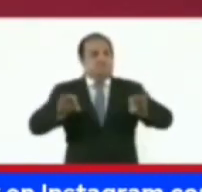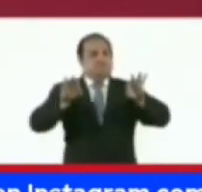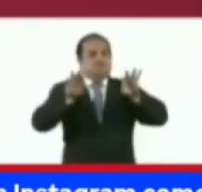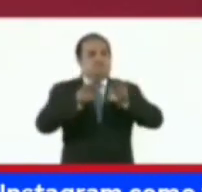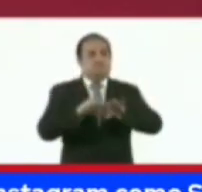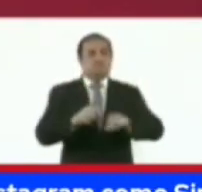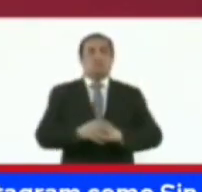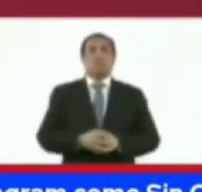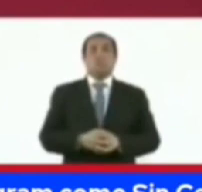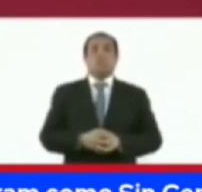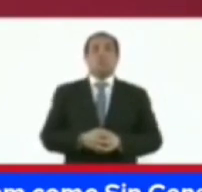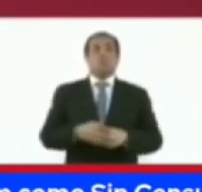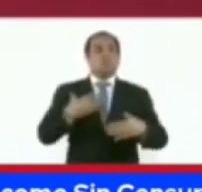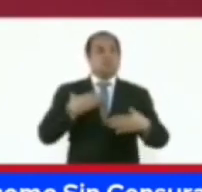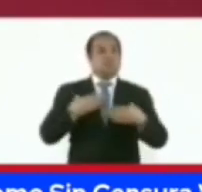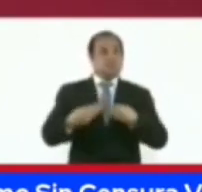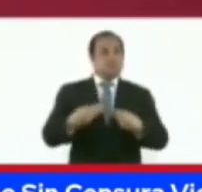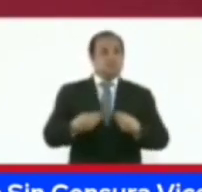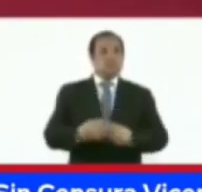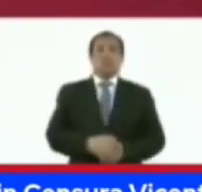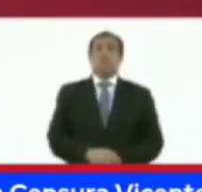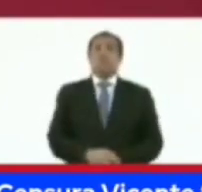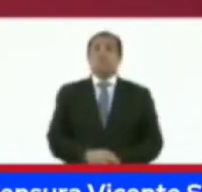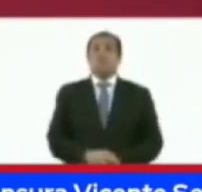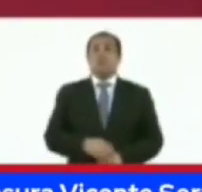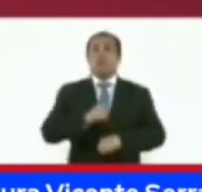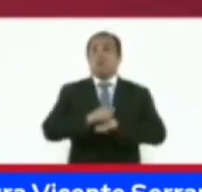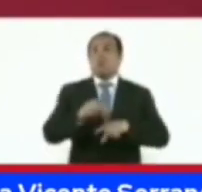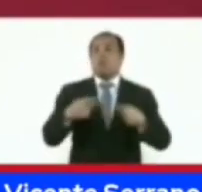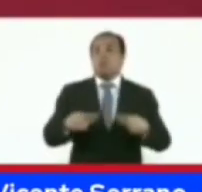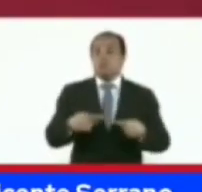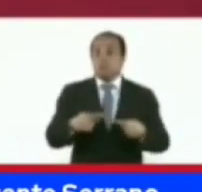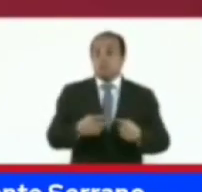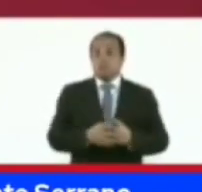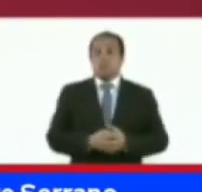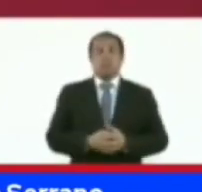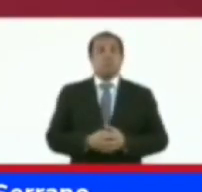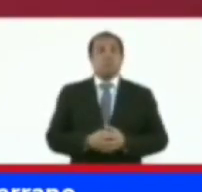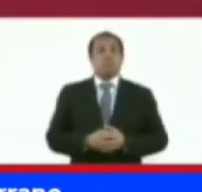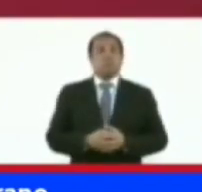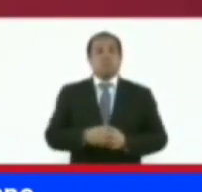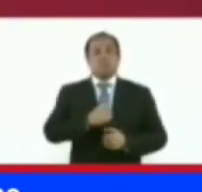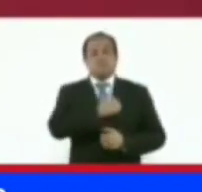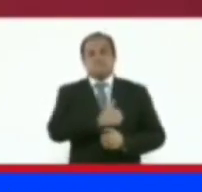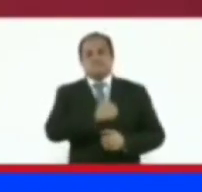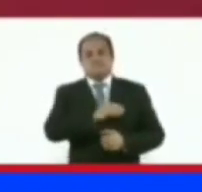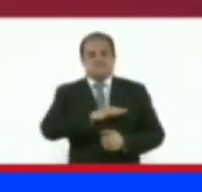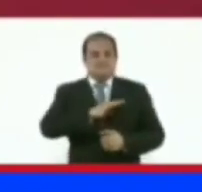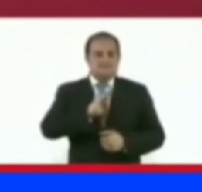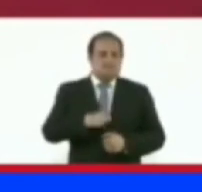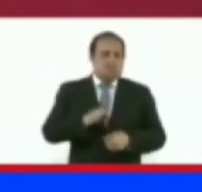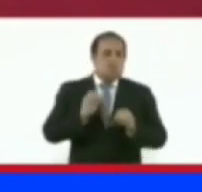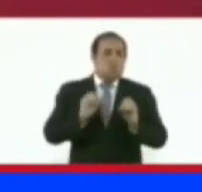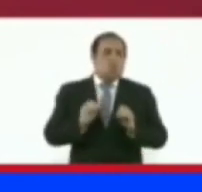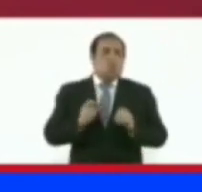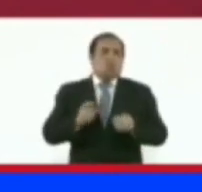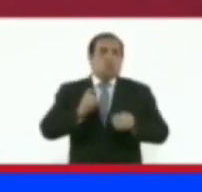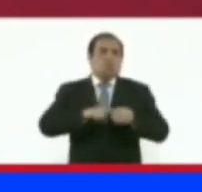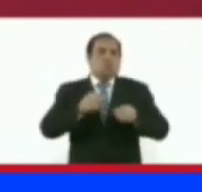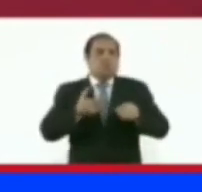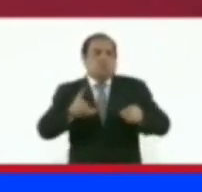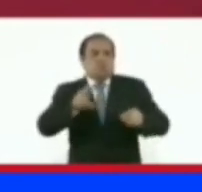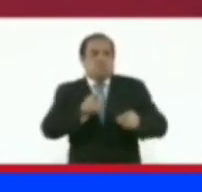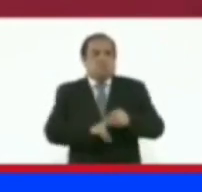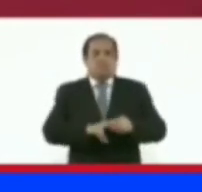importante el contagio, el número de personas que lamentablemente fallecen o se